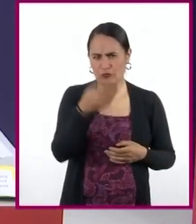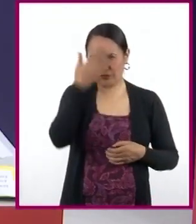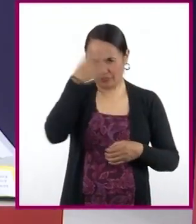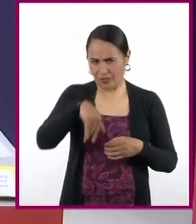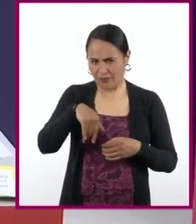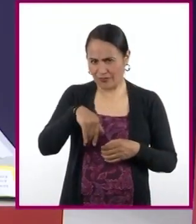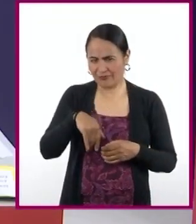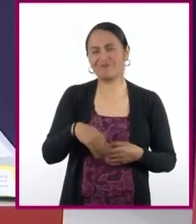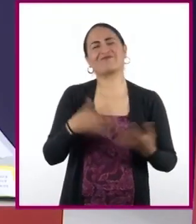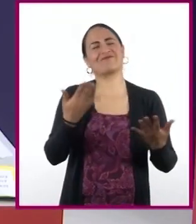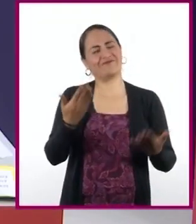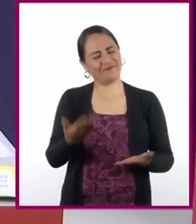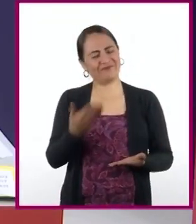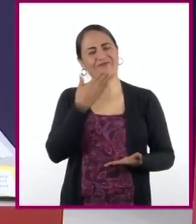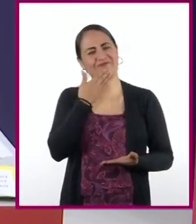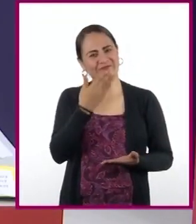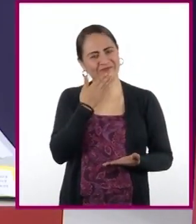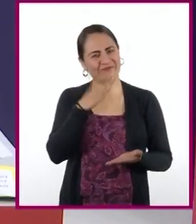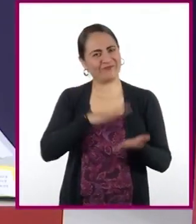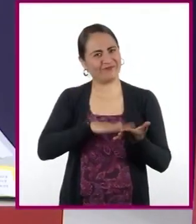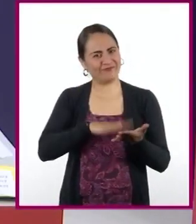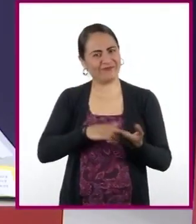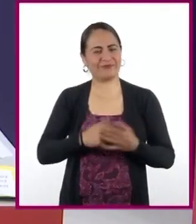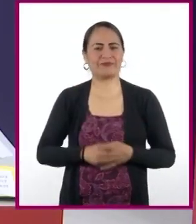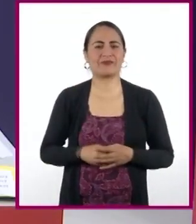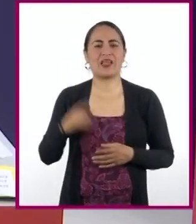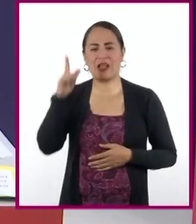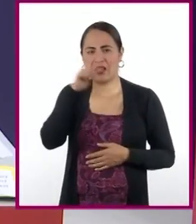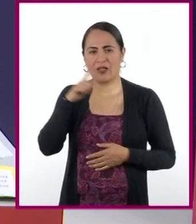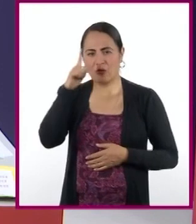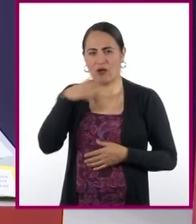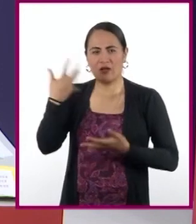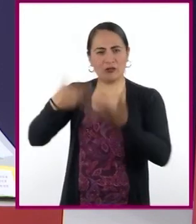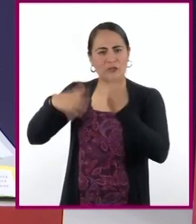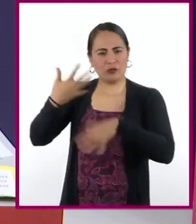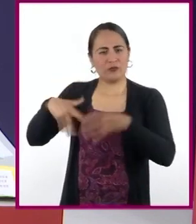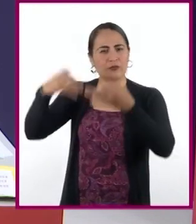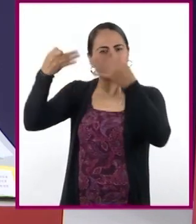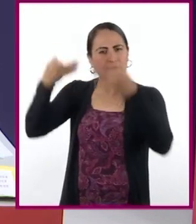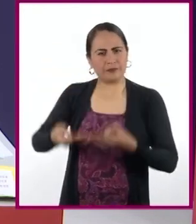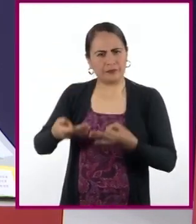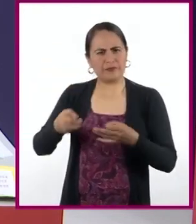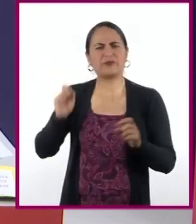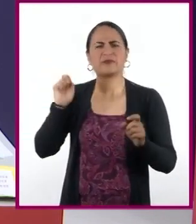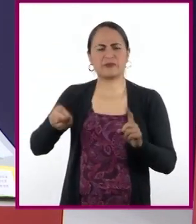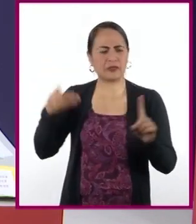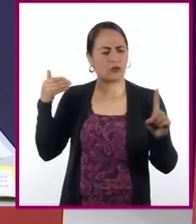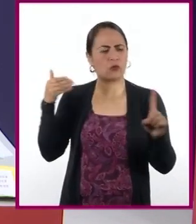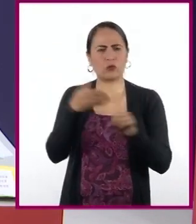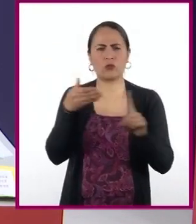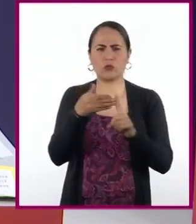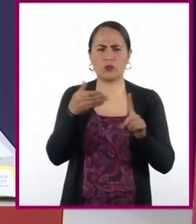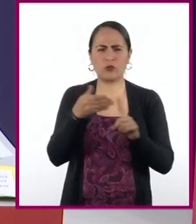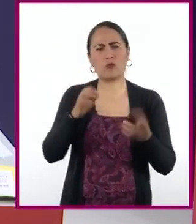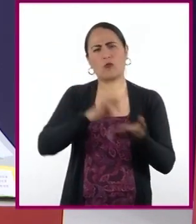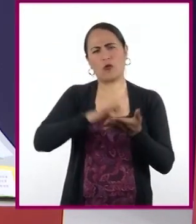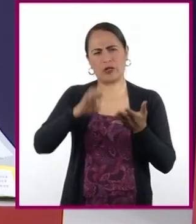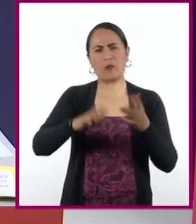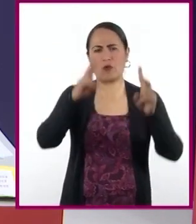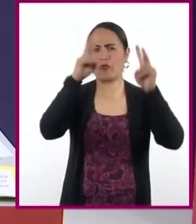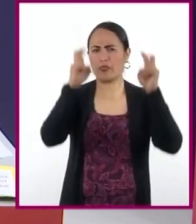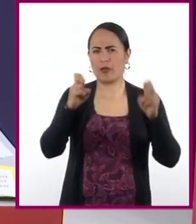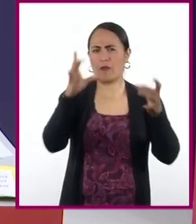¡Excelente! Lo han comprendido muy bien. El lenguaje formal lo utilizamos cuando el propósito es hacer una exposición de un